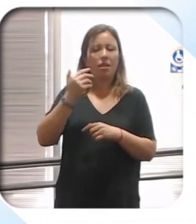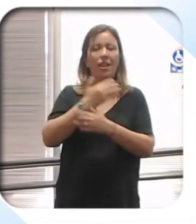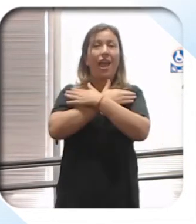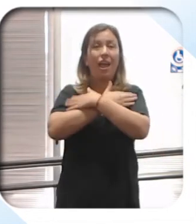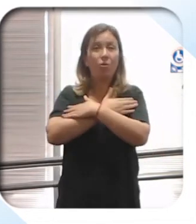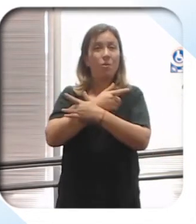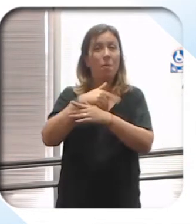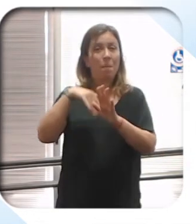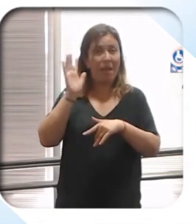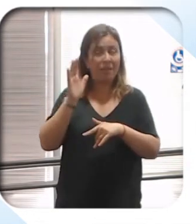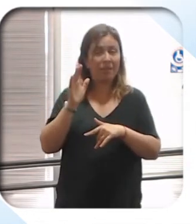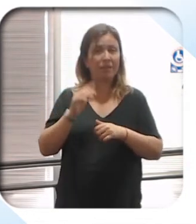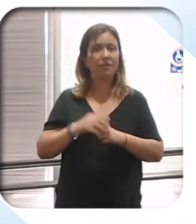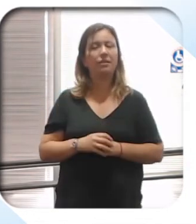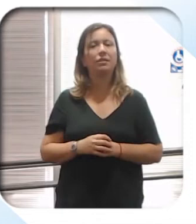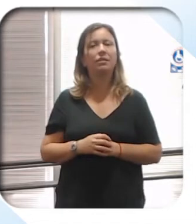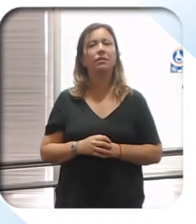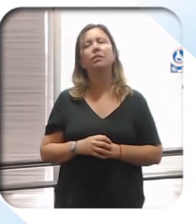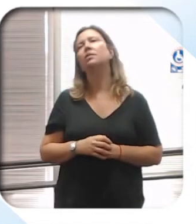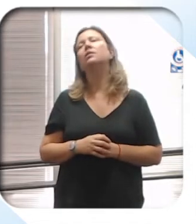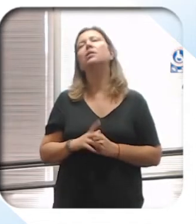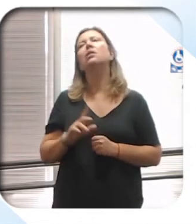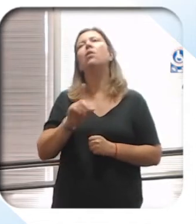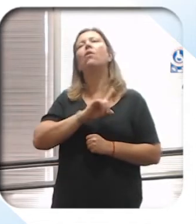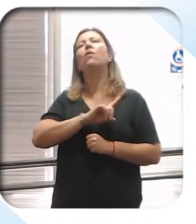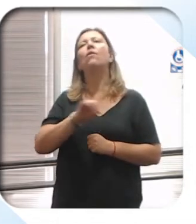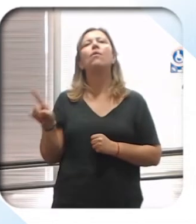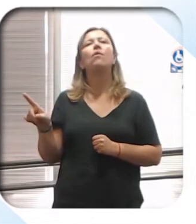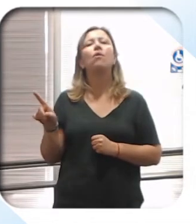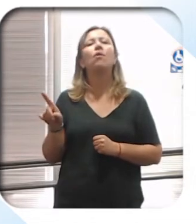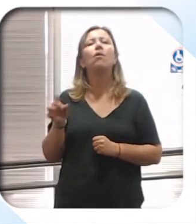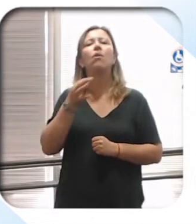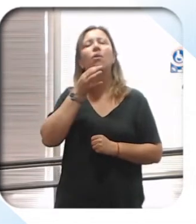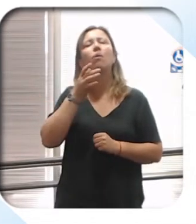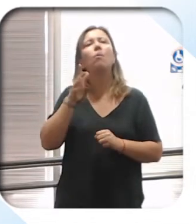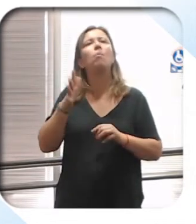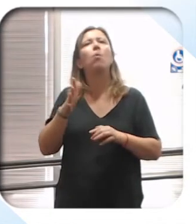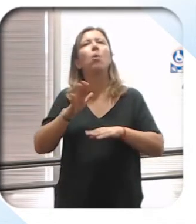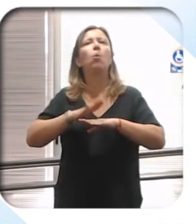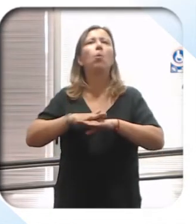autista, no necesariamente obedece